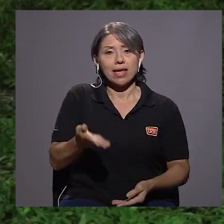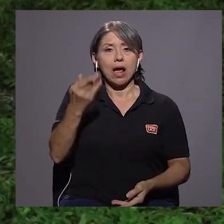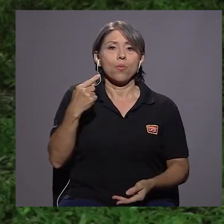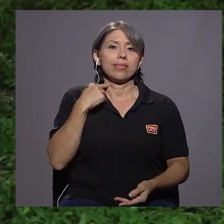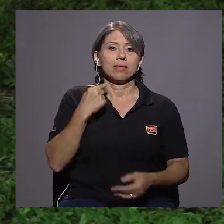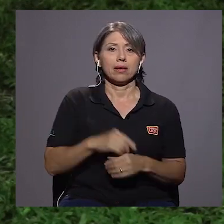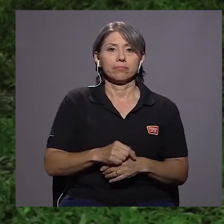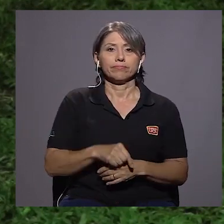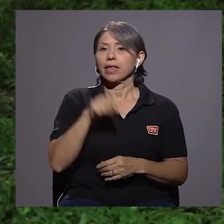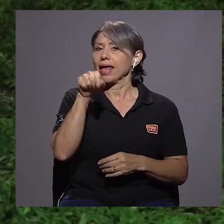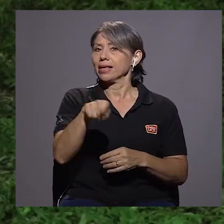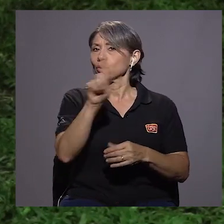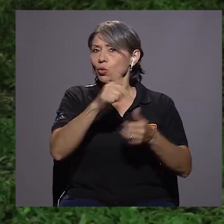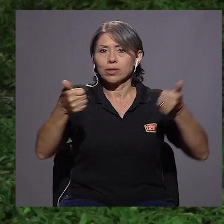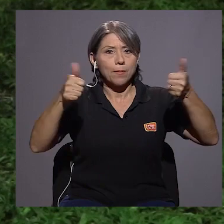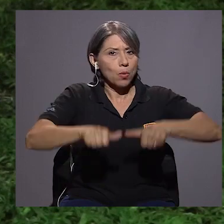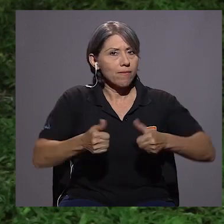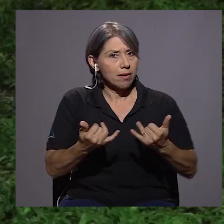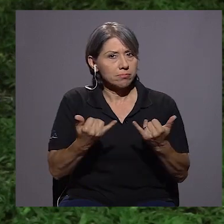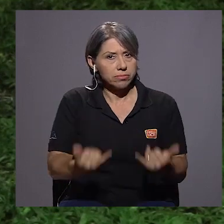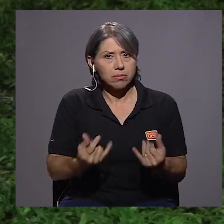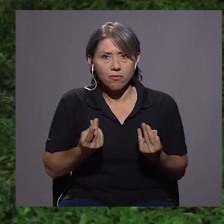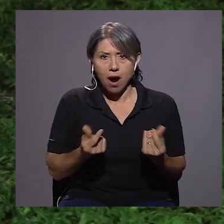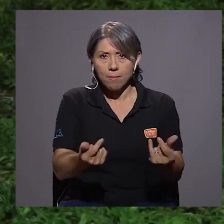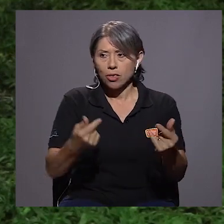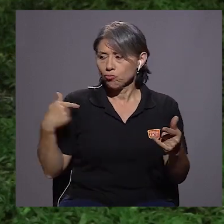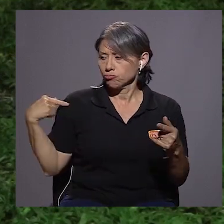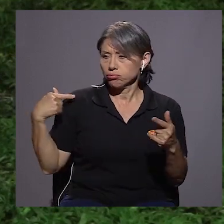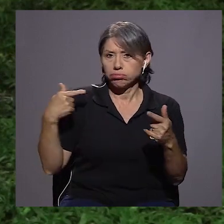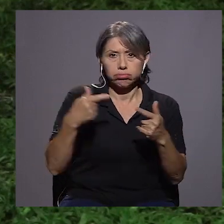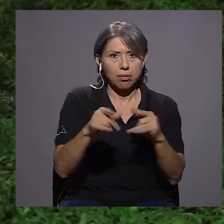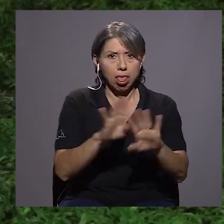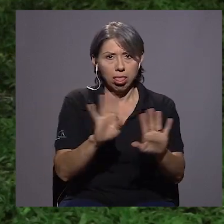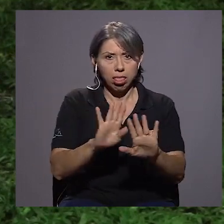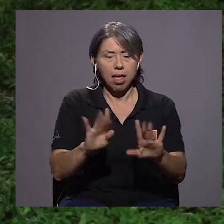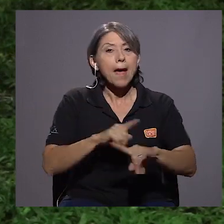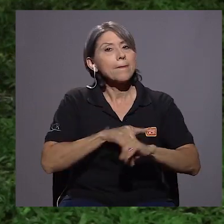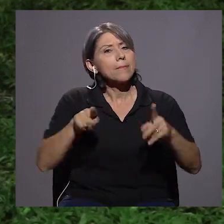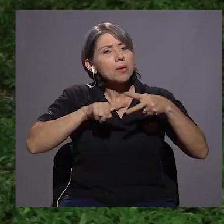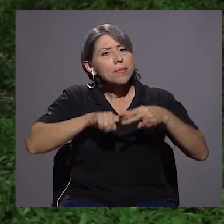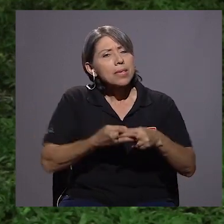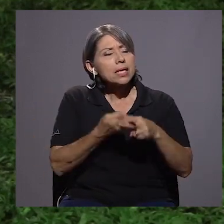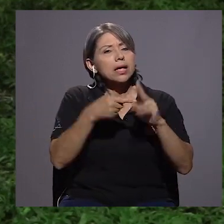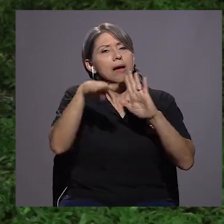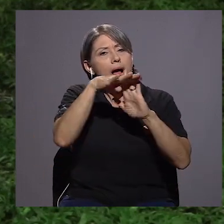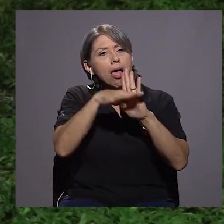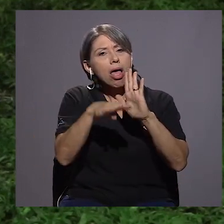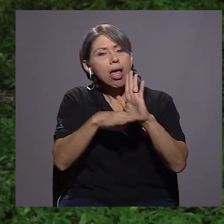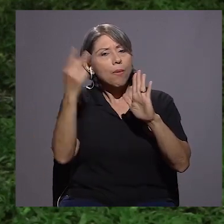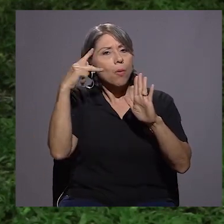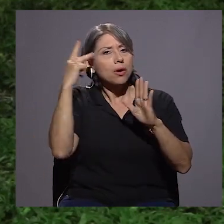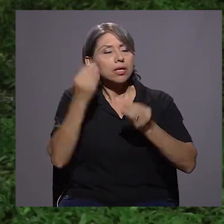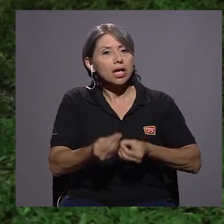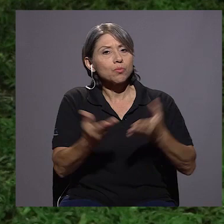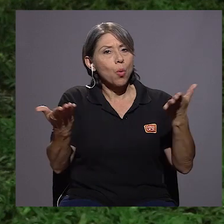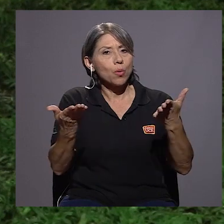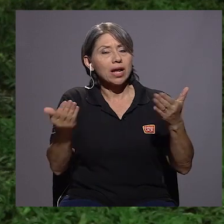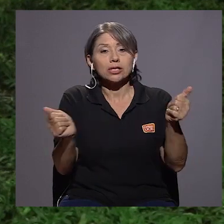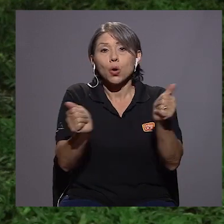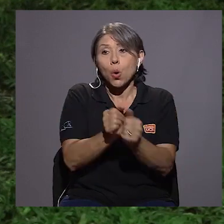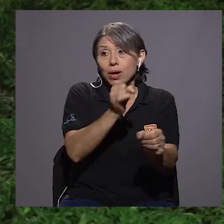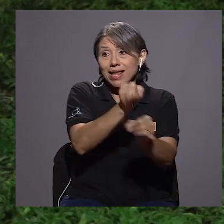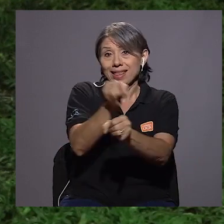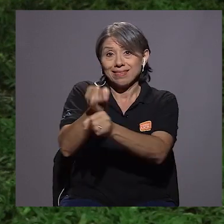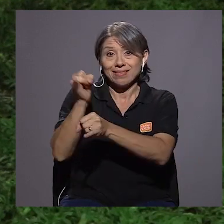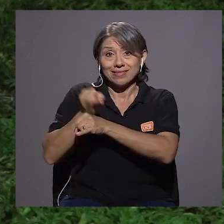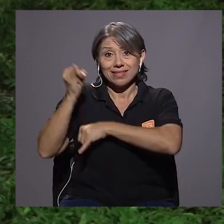matrícula debe de aumentar. Esto no se aprueba de manera inmediata, inclusive no se ha aprobado hasta el momento, pero empiezan esta serie de políticas públicas por parte